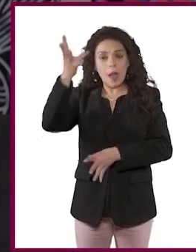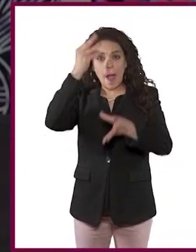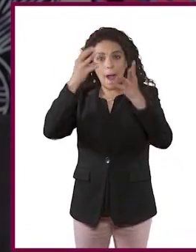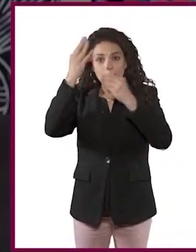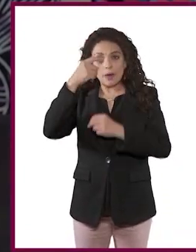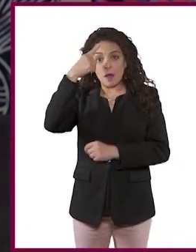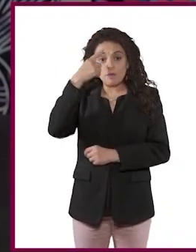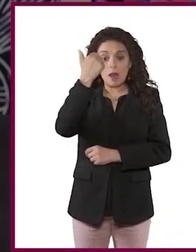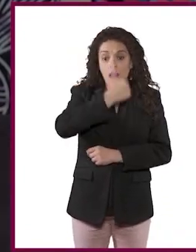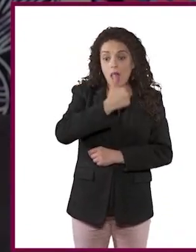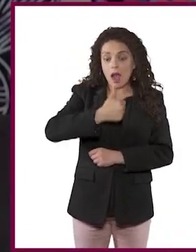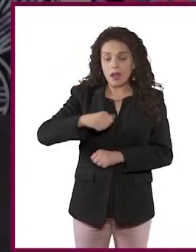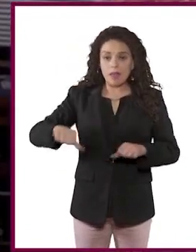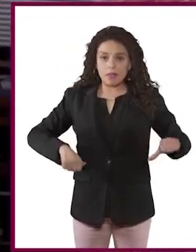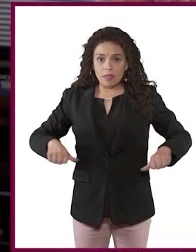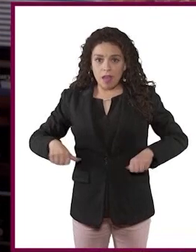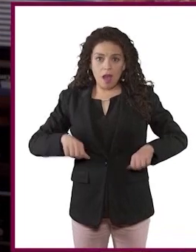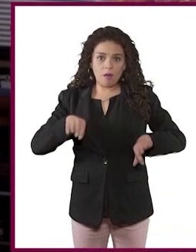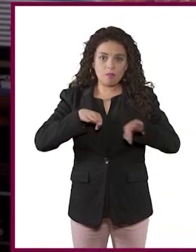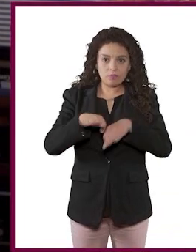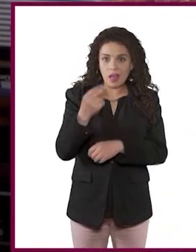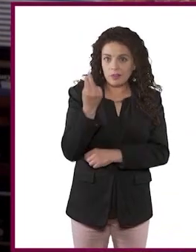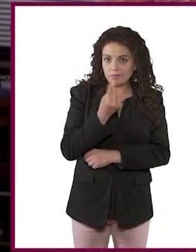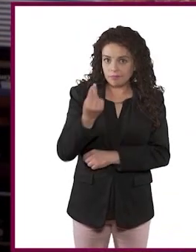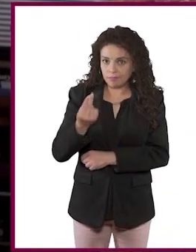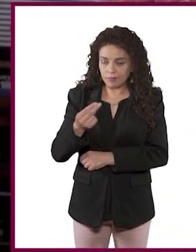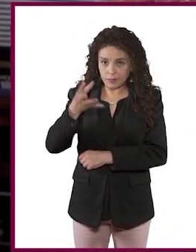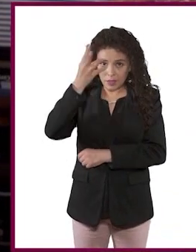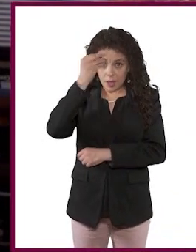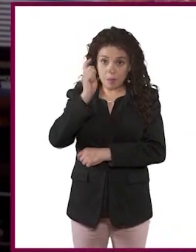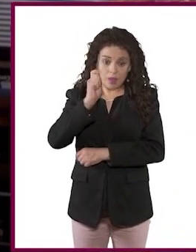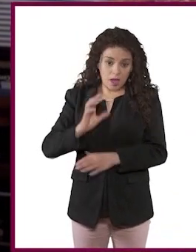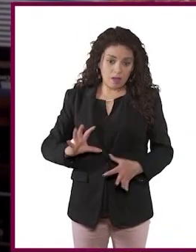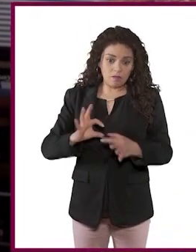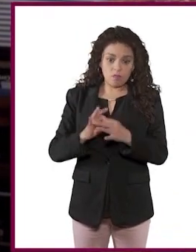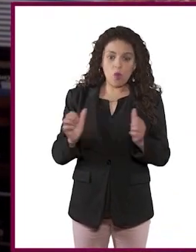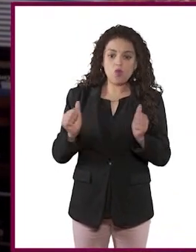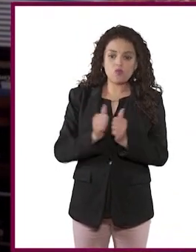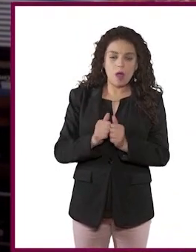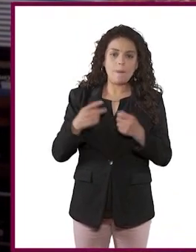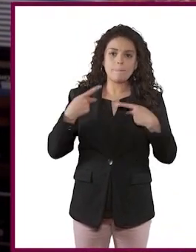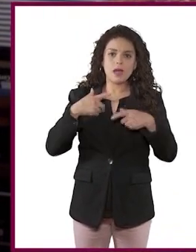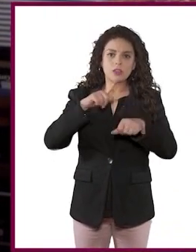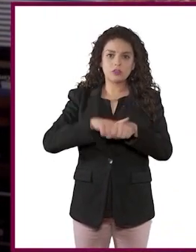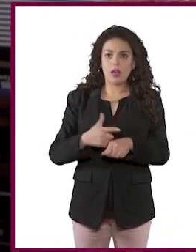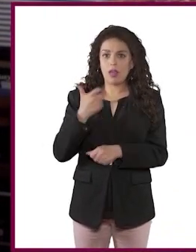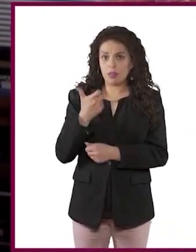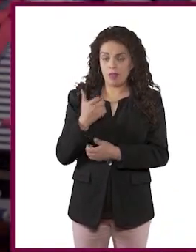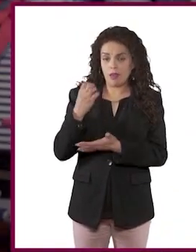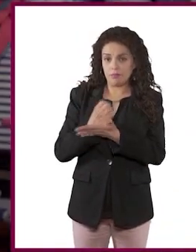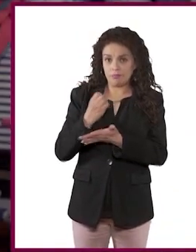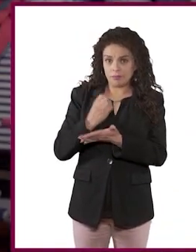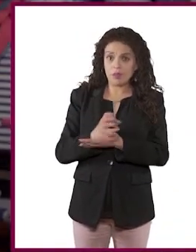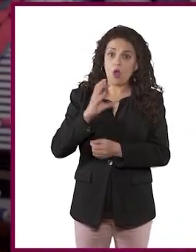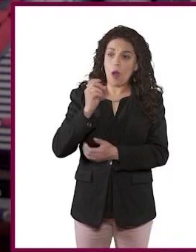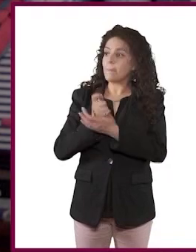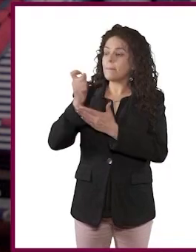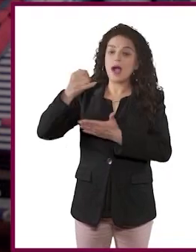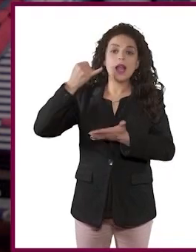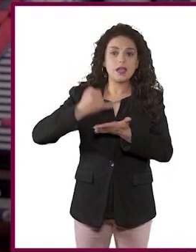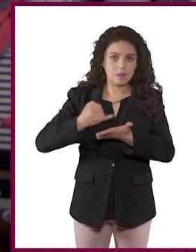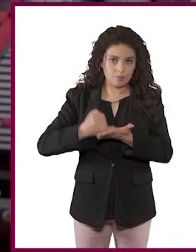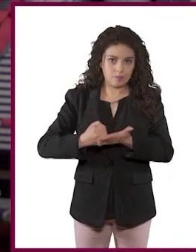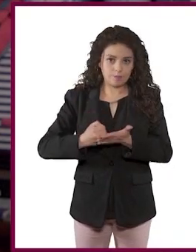cada puesto o actividad, aprender lo relacionado a tus finanzas personales o pagar tus impuestos. Y una de las